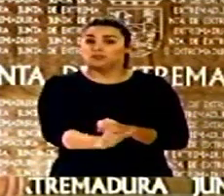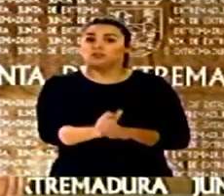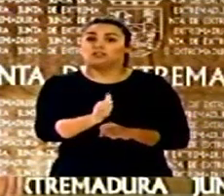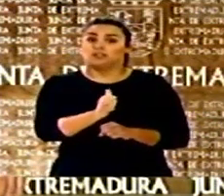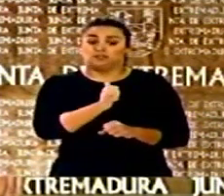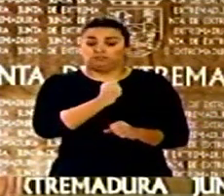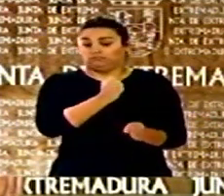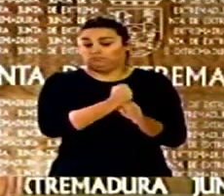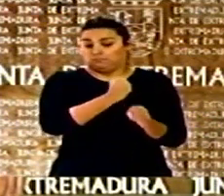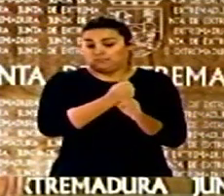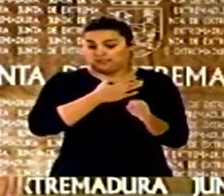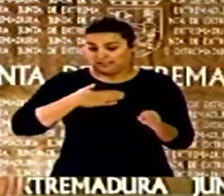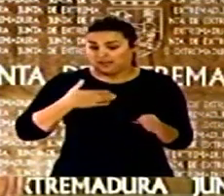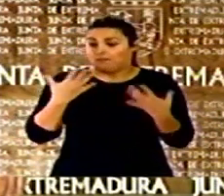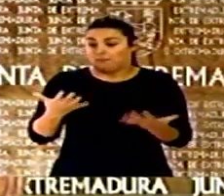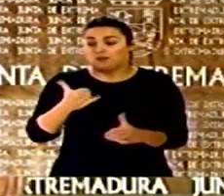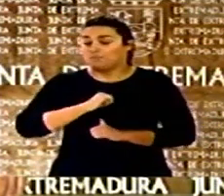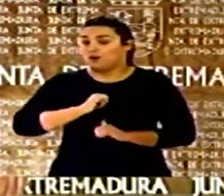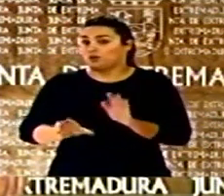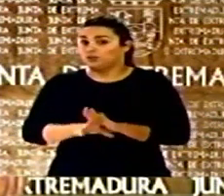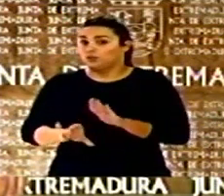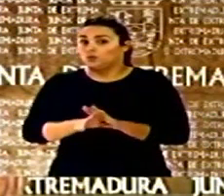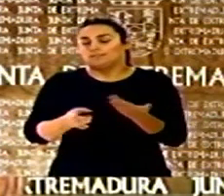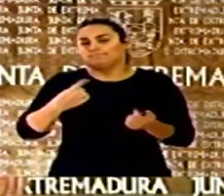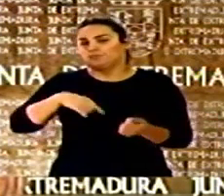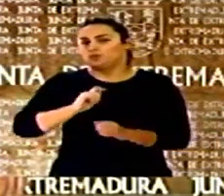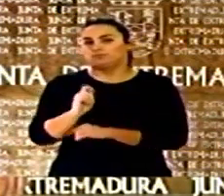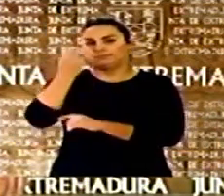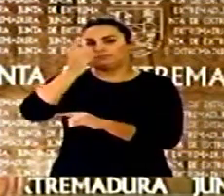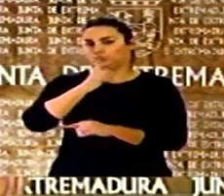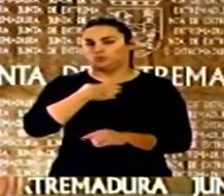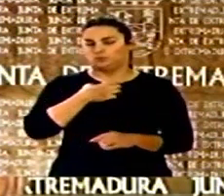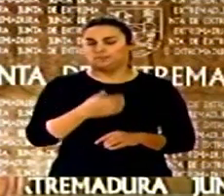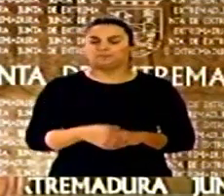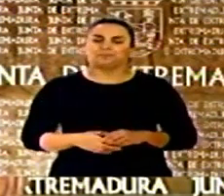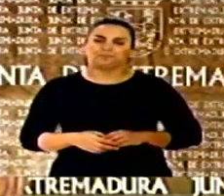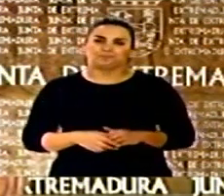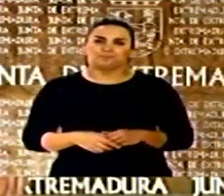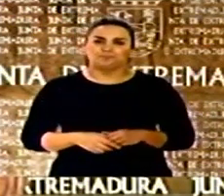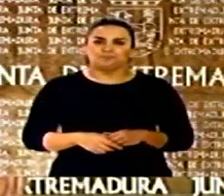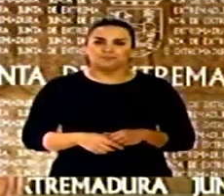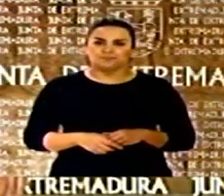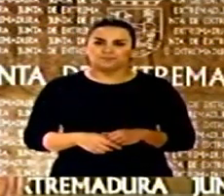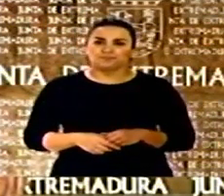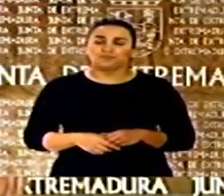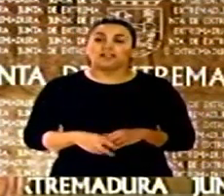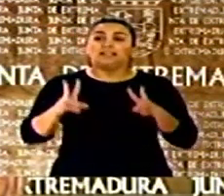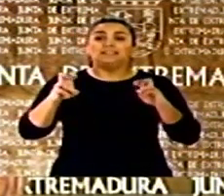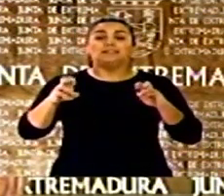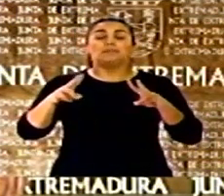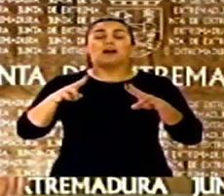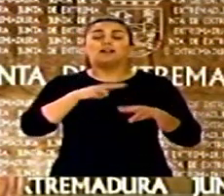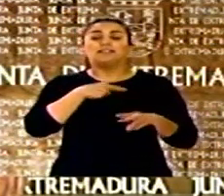160.000. El paro de larga duración se ha reducido un 38% y el paro femenino por encima del 20%,